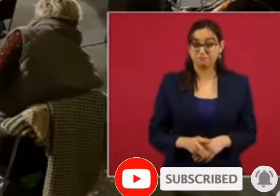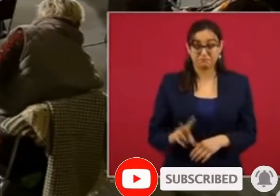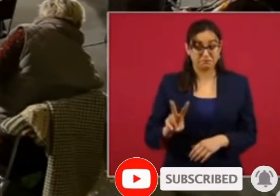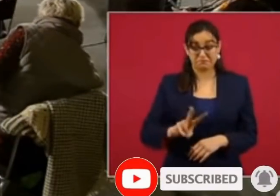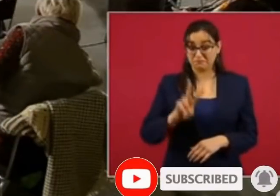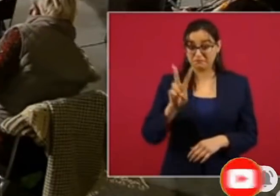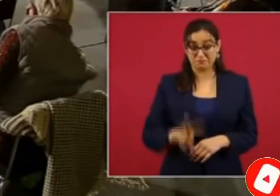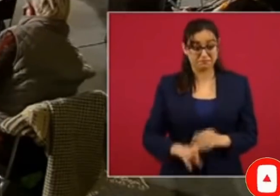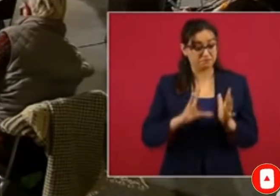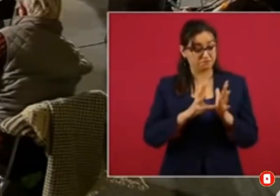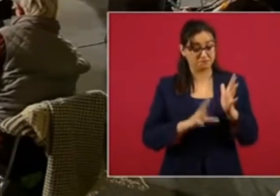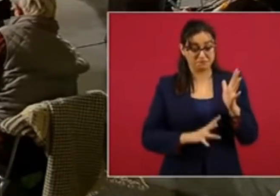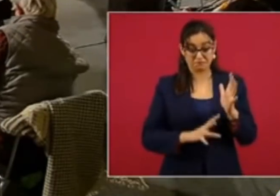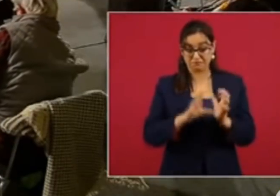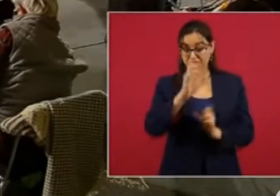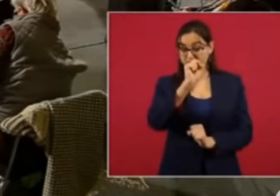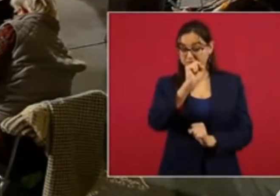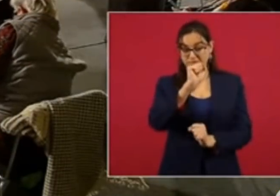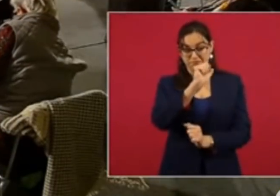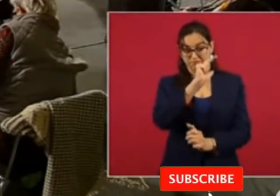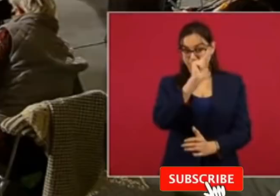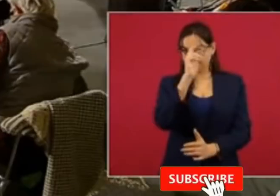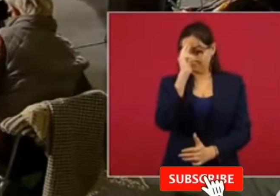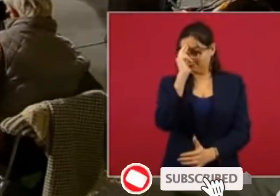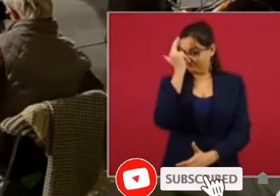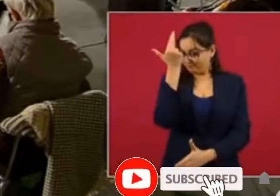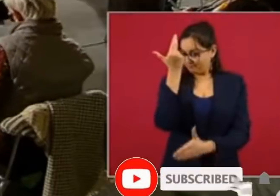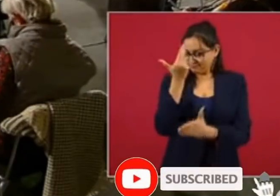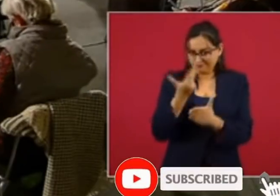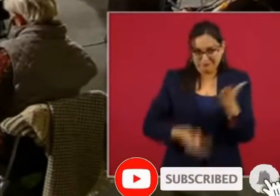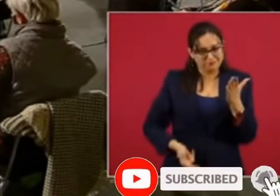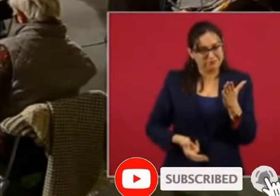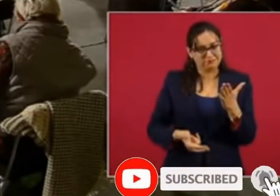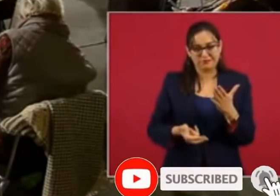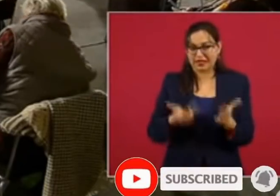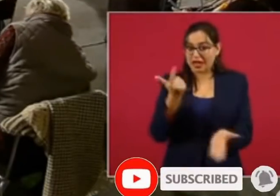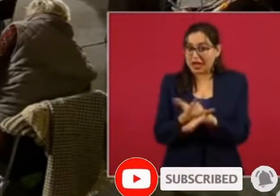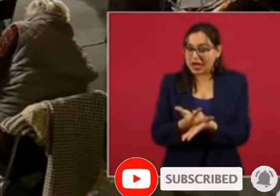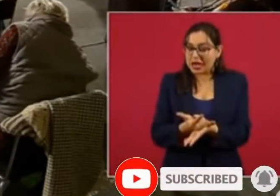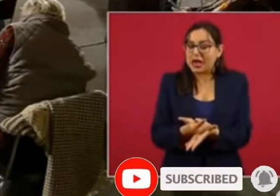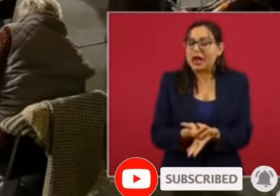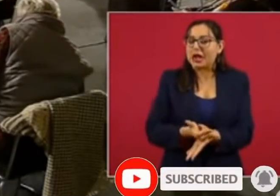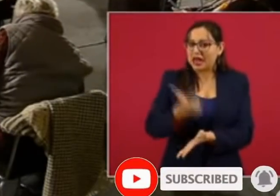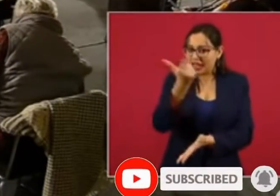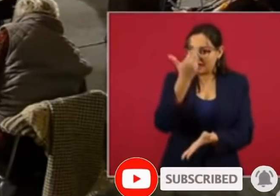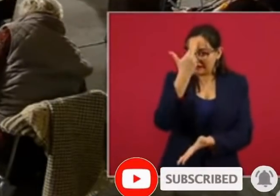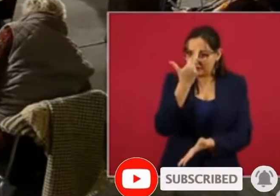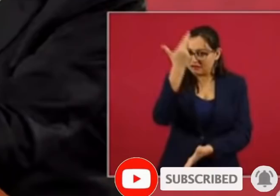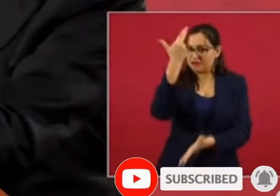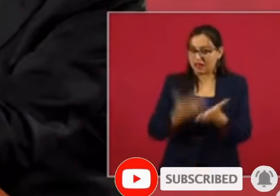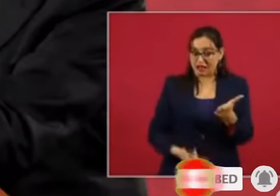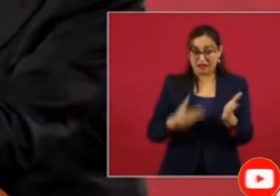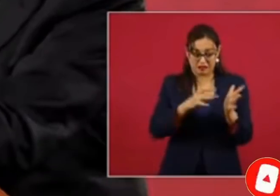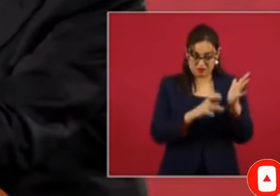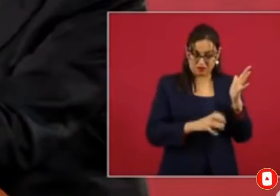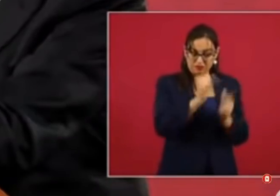flagrante a la Constitución, porque si la Constitución establecía de que los particulares no